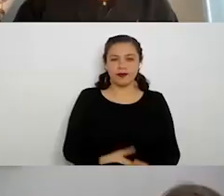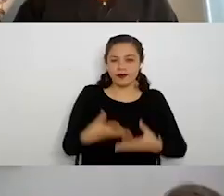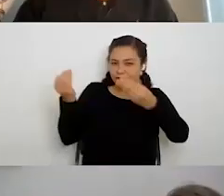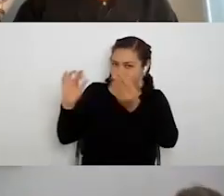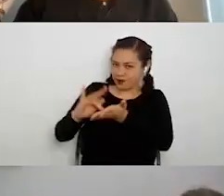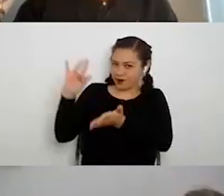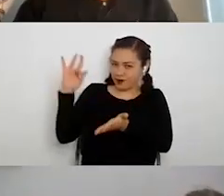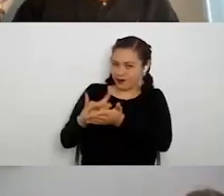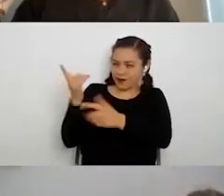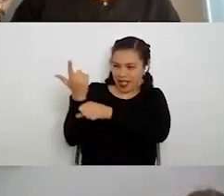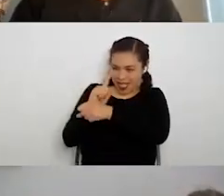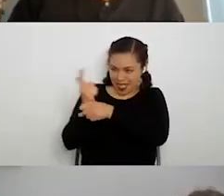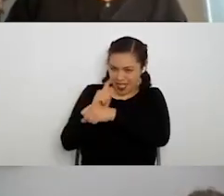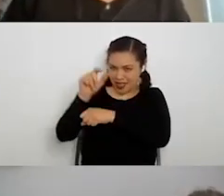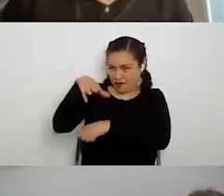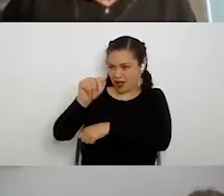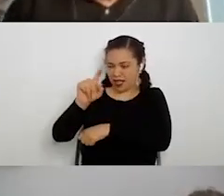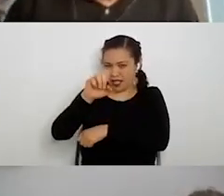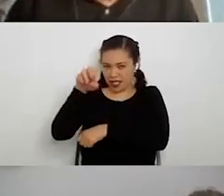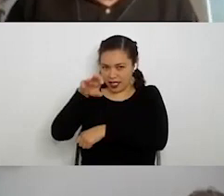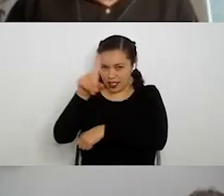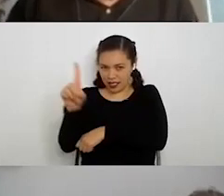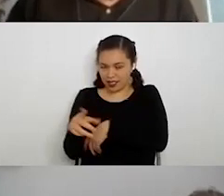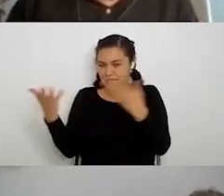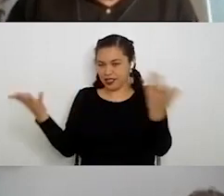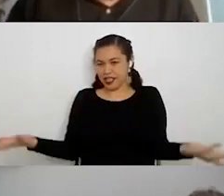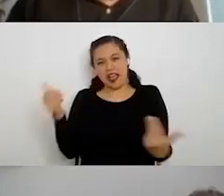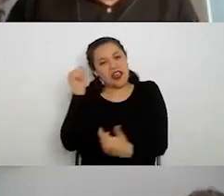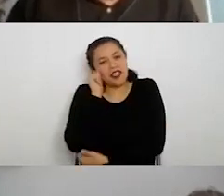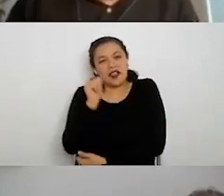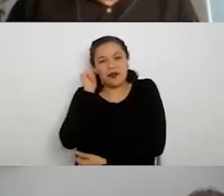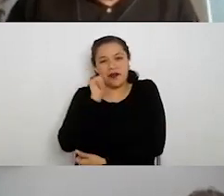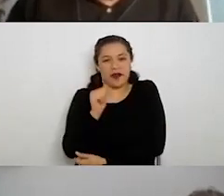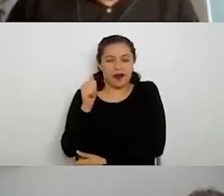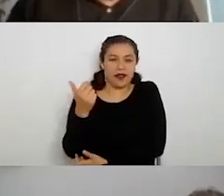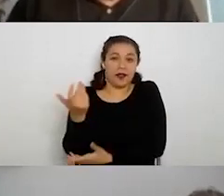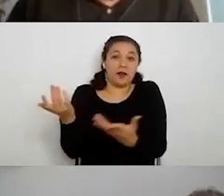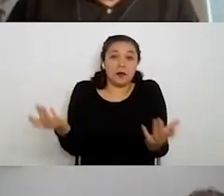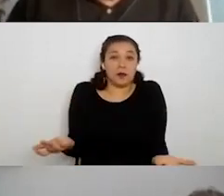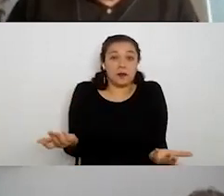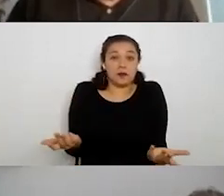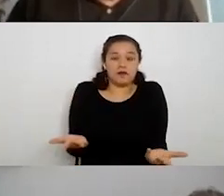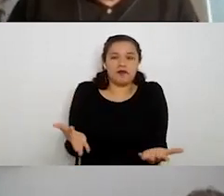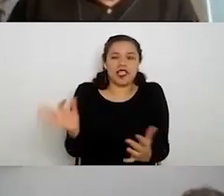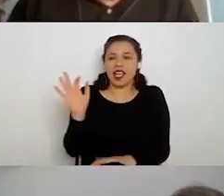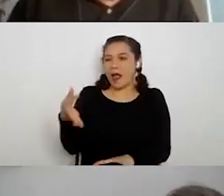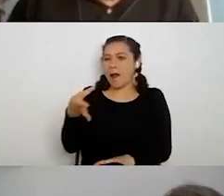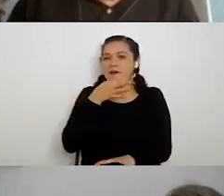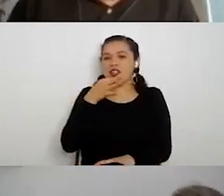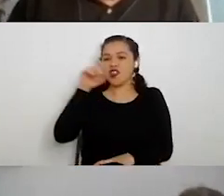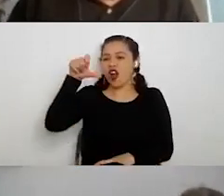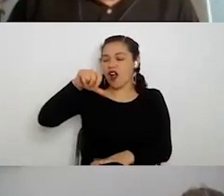Muchísimas gracias, licenciado Martínez, como siempre, por regalarnos estos minutos de esta